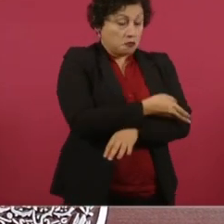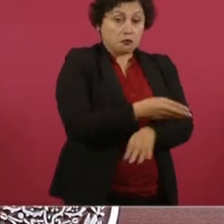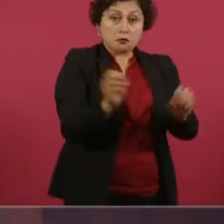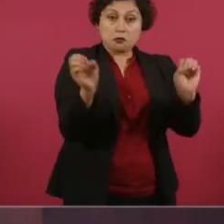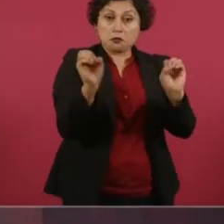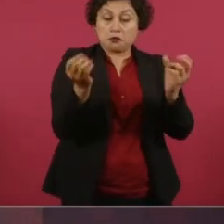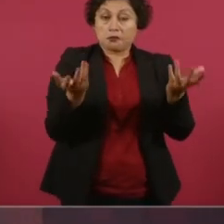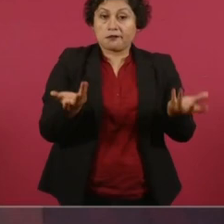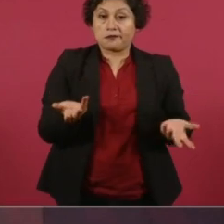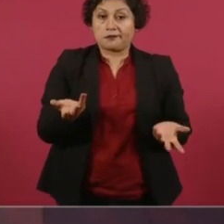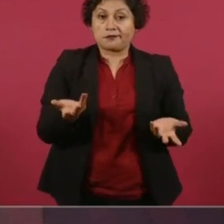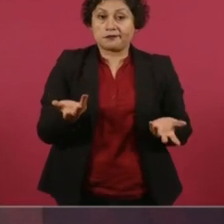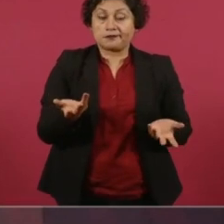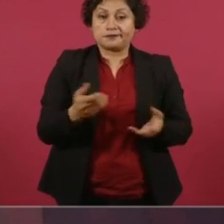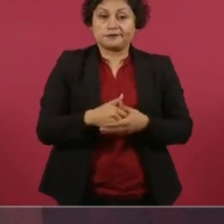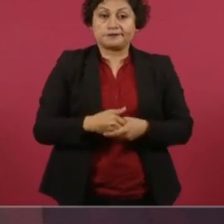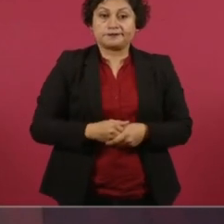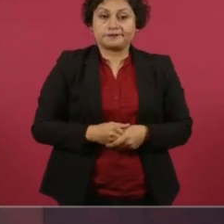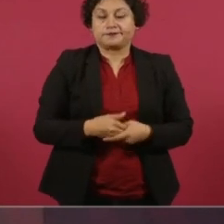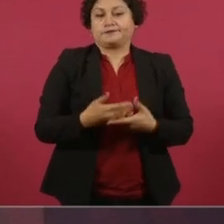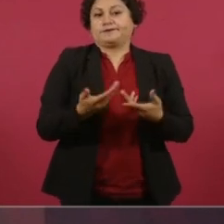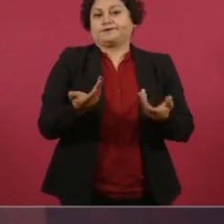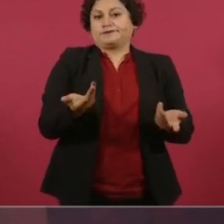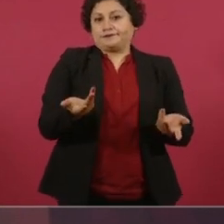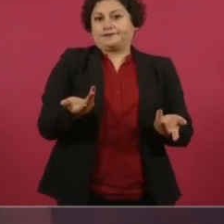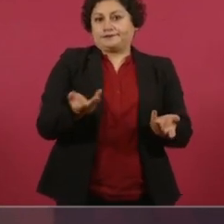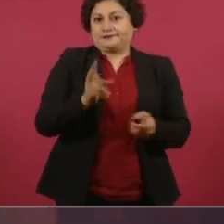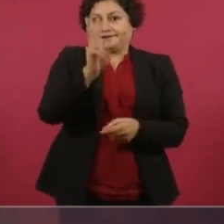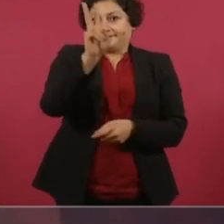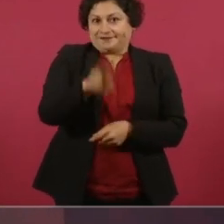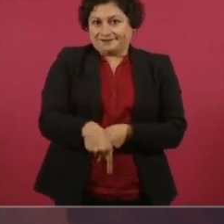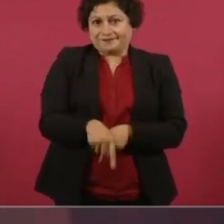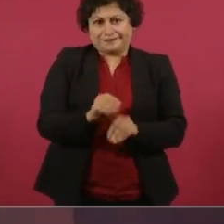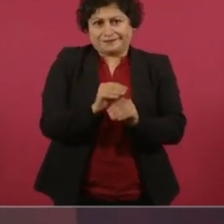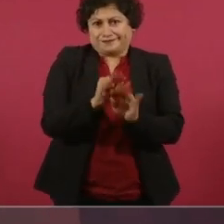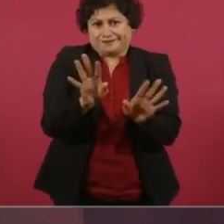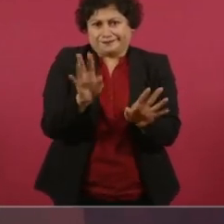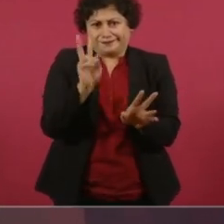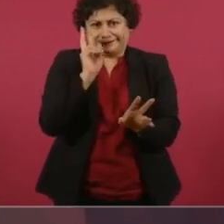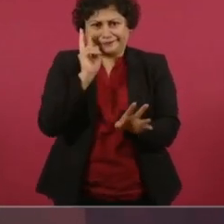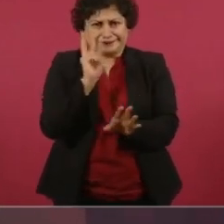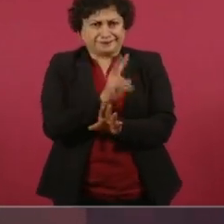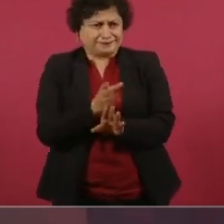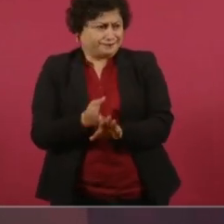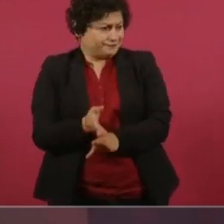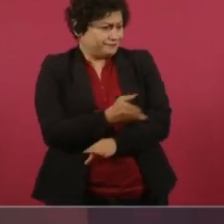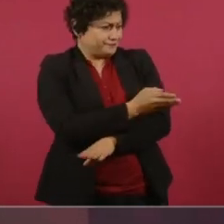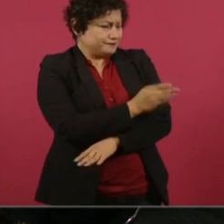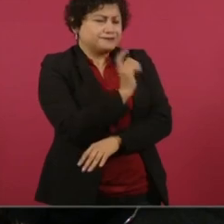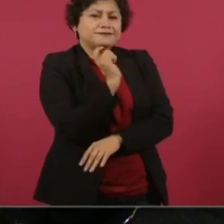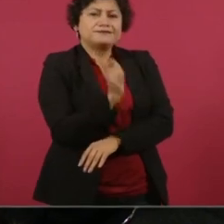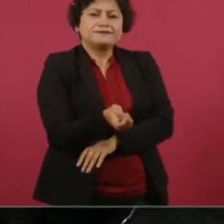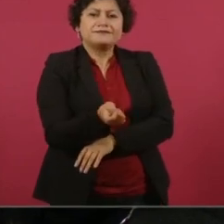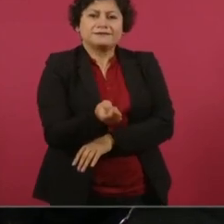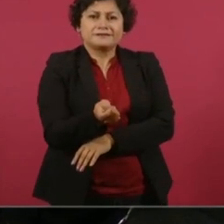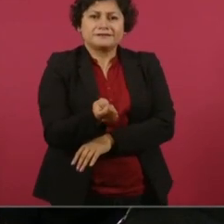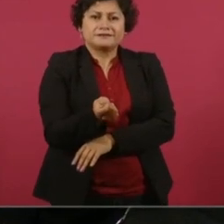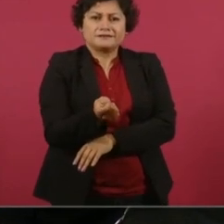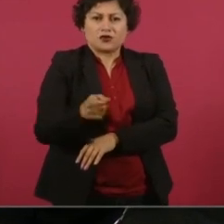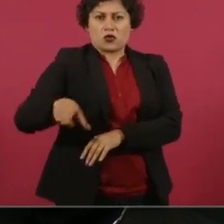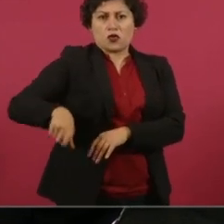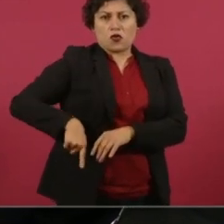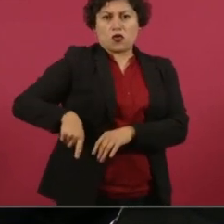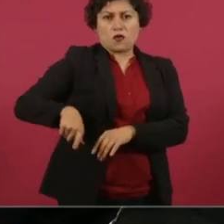Claramente, el gobierno ha estado al servicio de una minoría, y